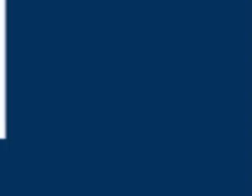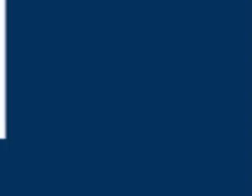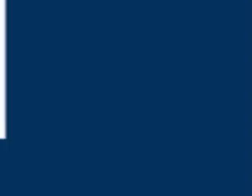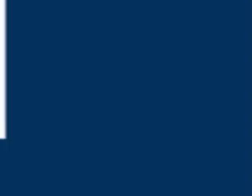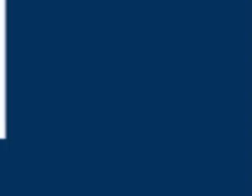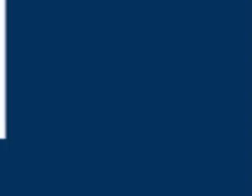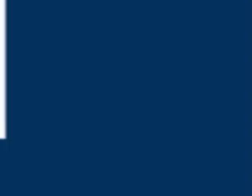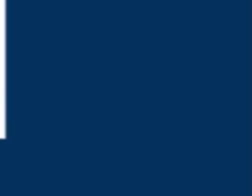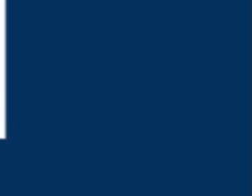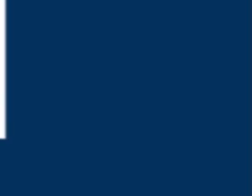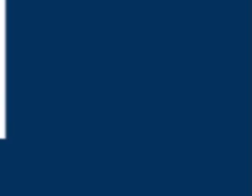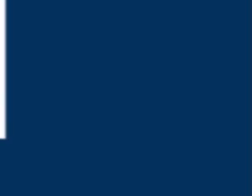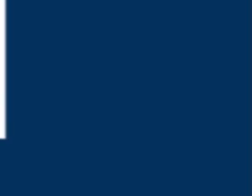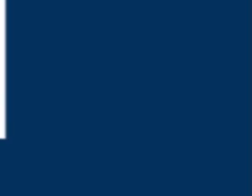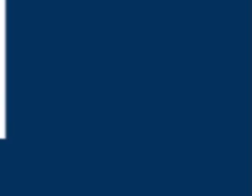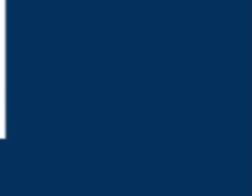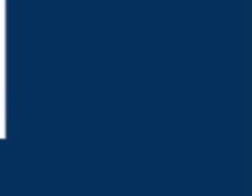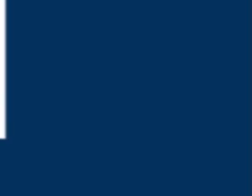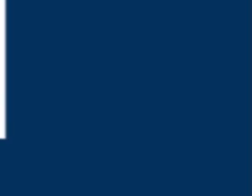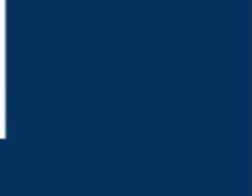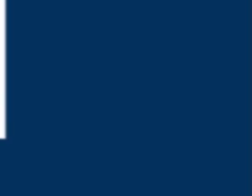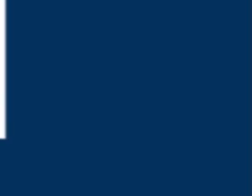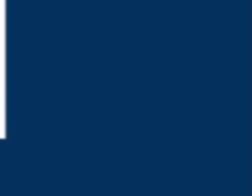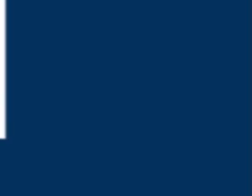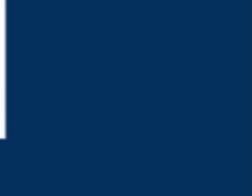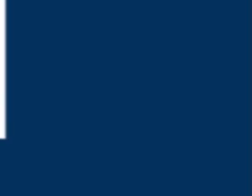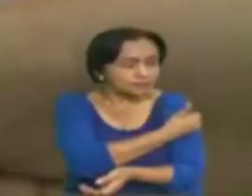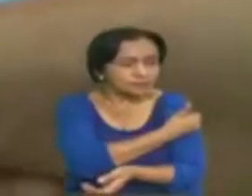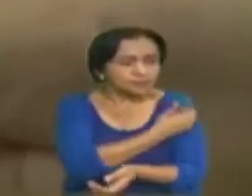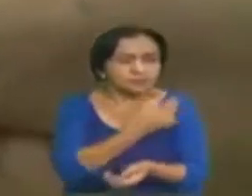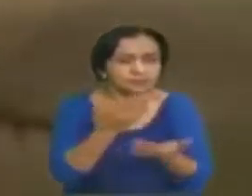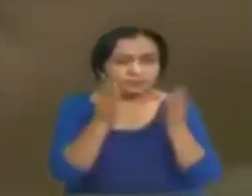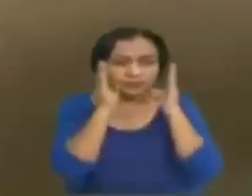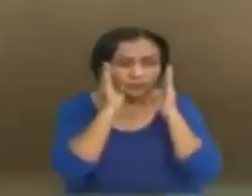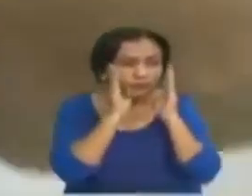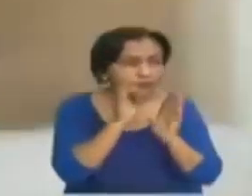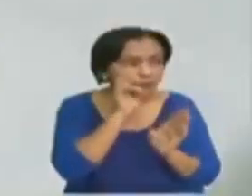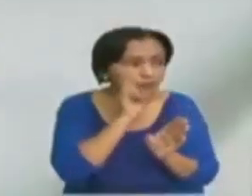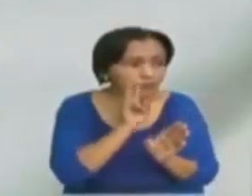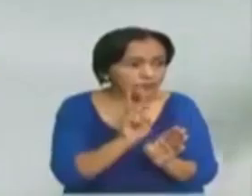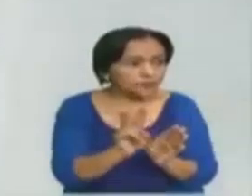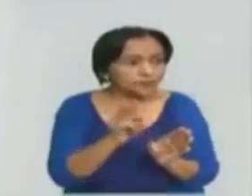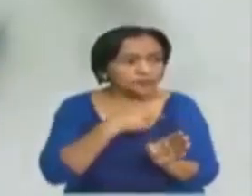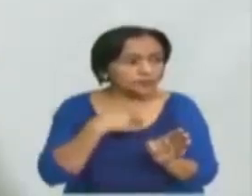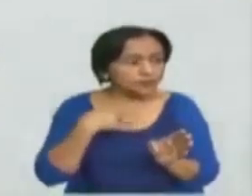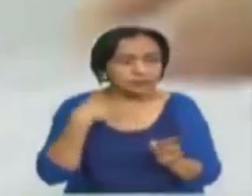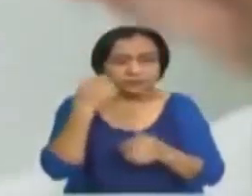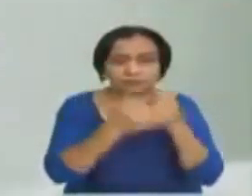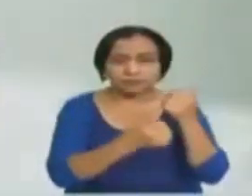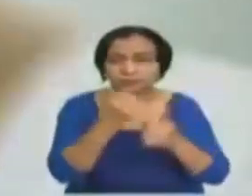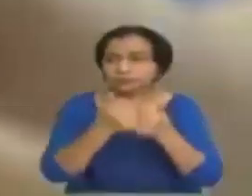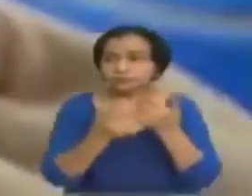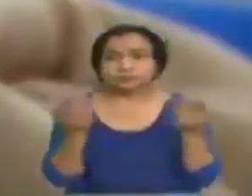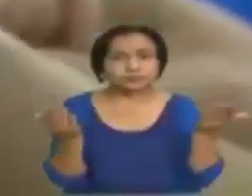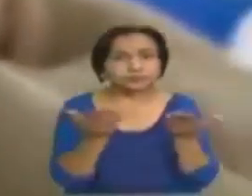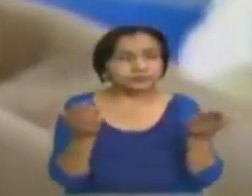de vacunación de influenza del día que el lunes al 20 de mayo 190.000 casi 200.000